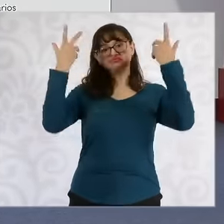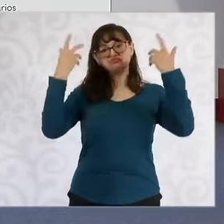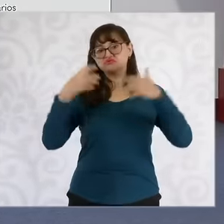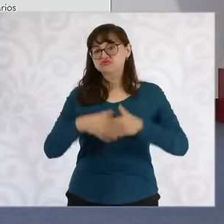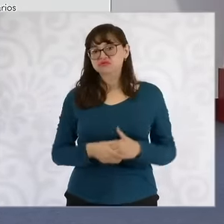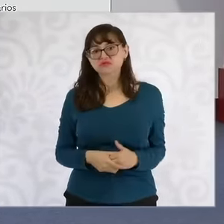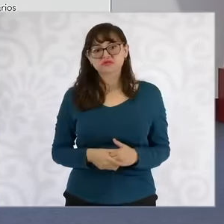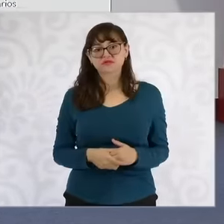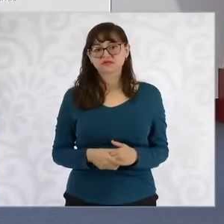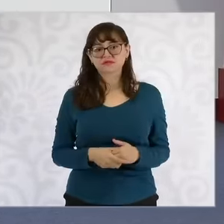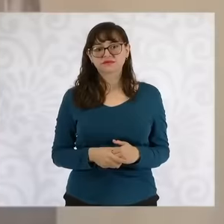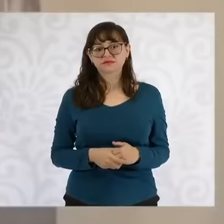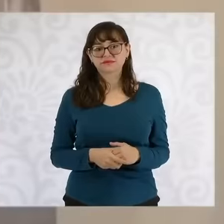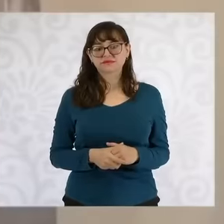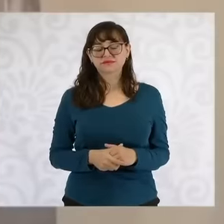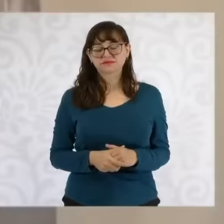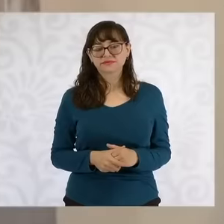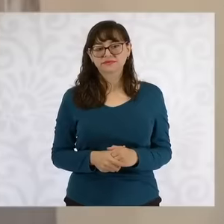Abajo.